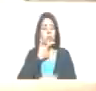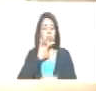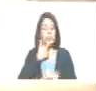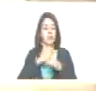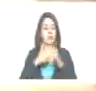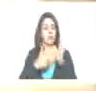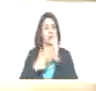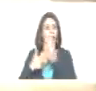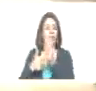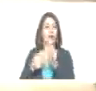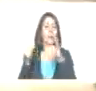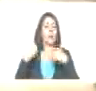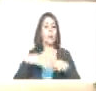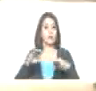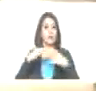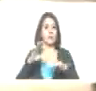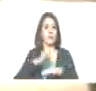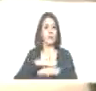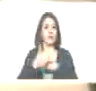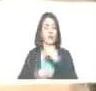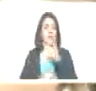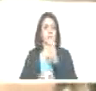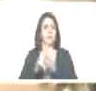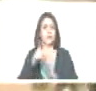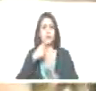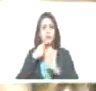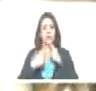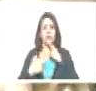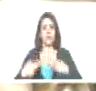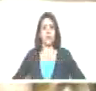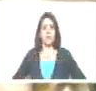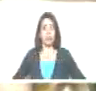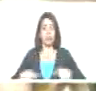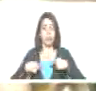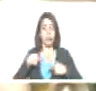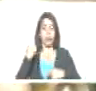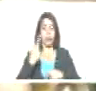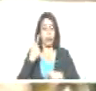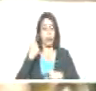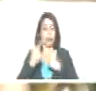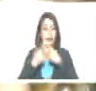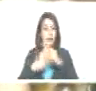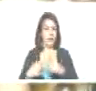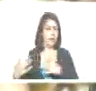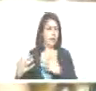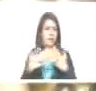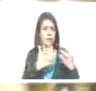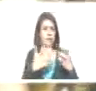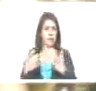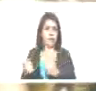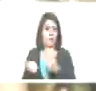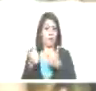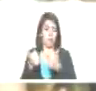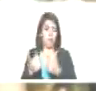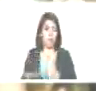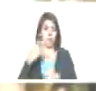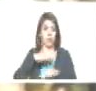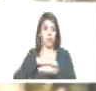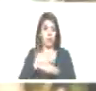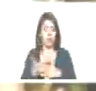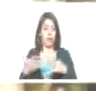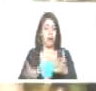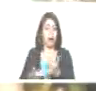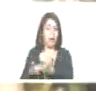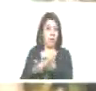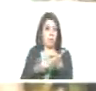genuina, para decirnos a la humanidad que no solamente son válidas las guerras, que no solamente son válidas las armas, que no